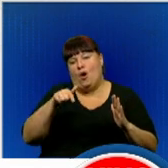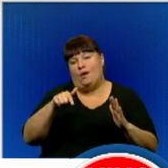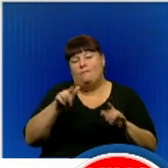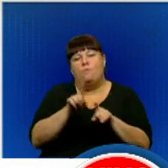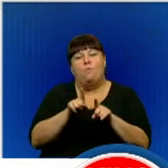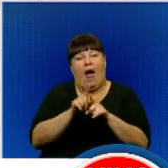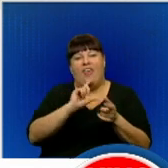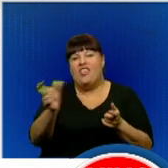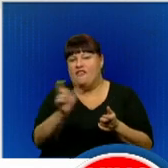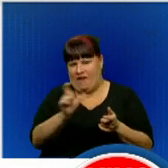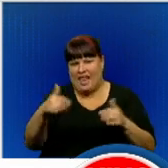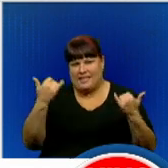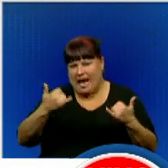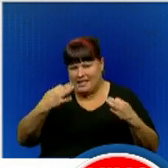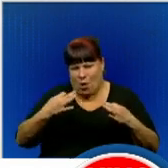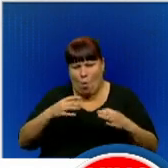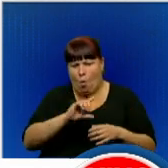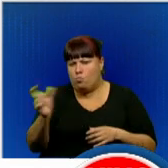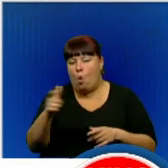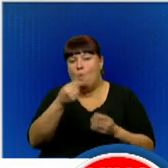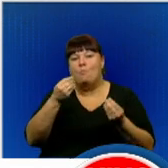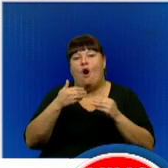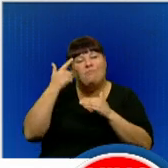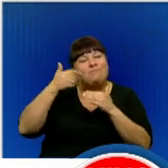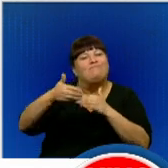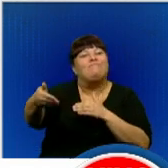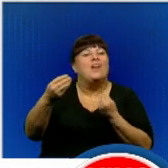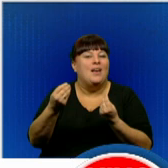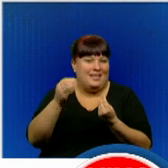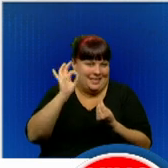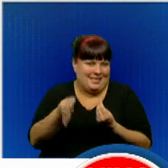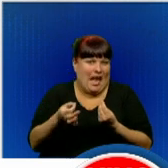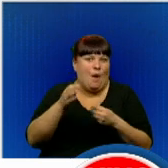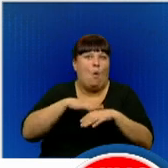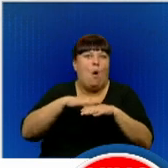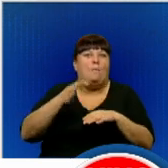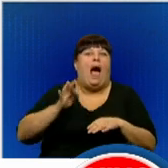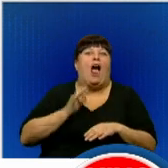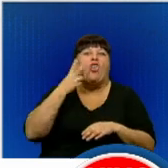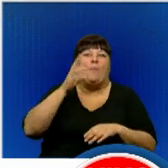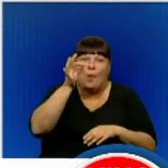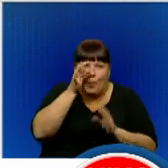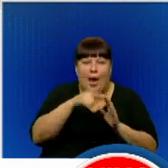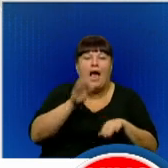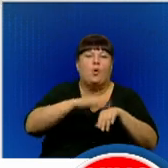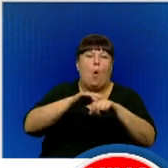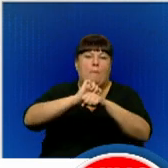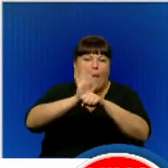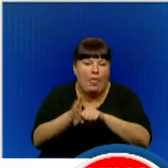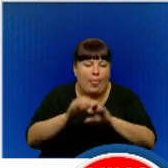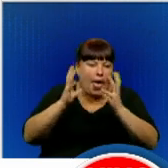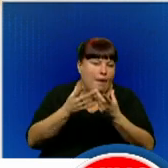una diferencia importante con esas proyecciones teniendo en cuenta lo que ha pasado en el 2020 los efectos de la pandemia